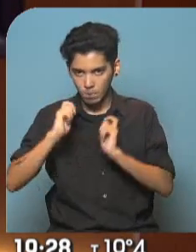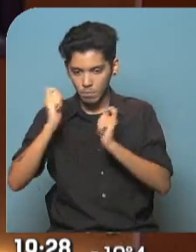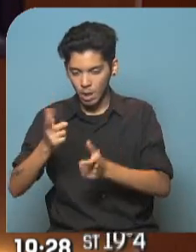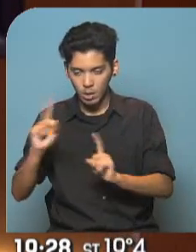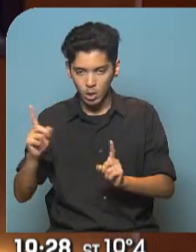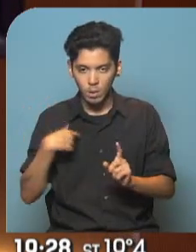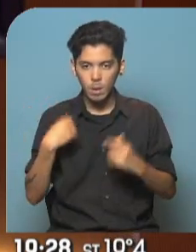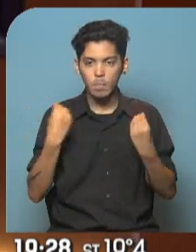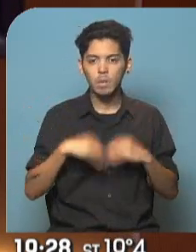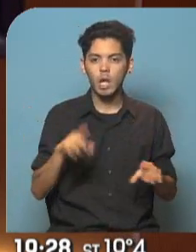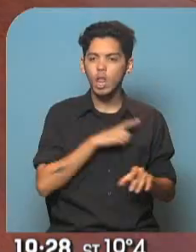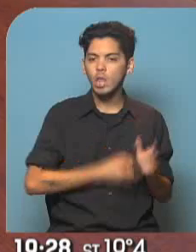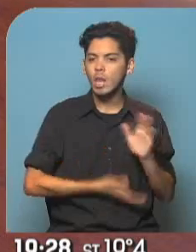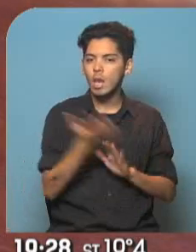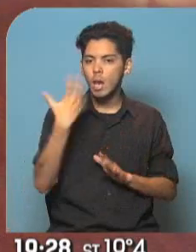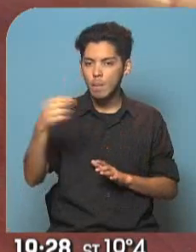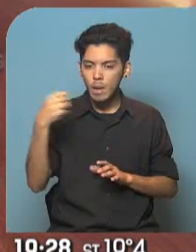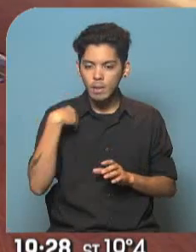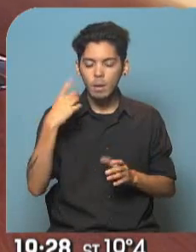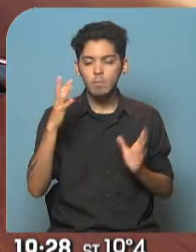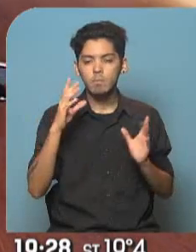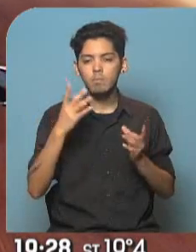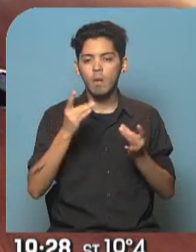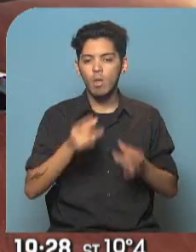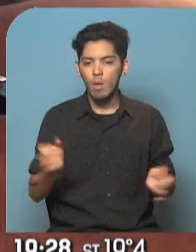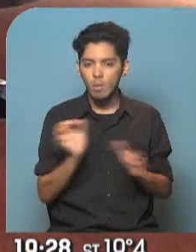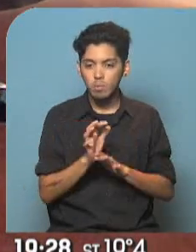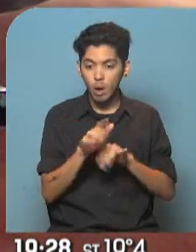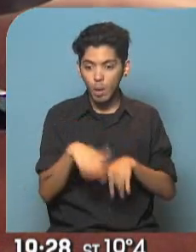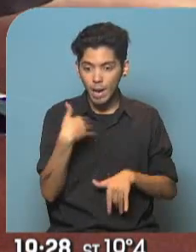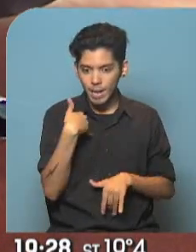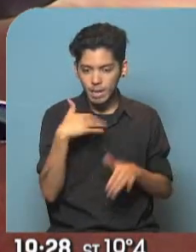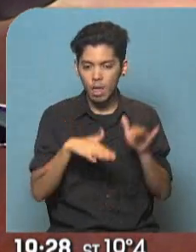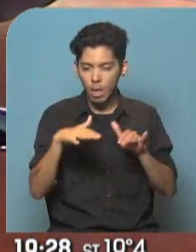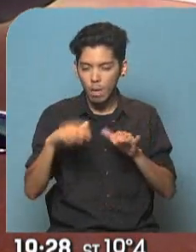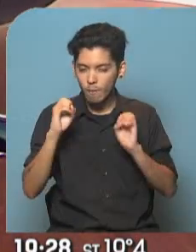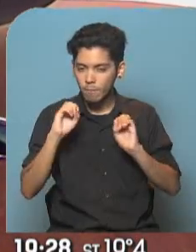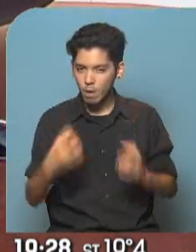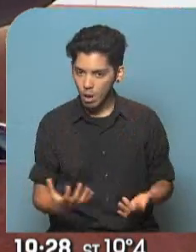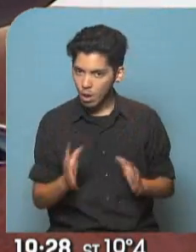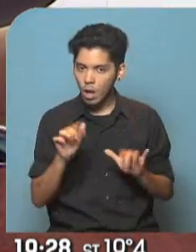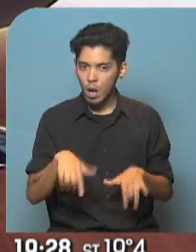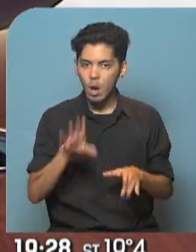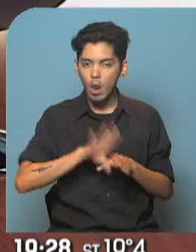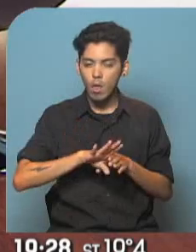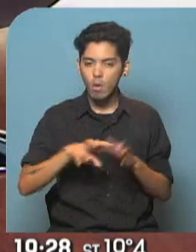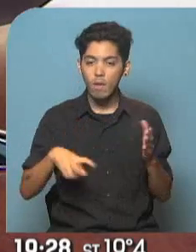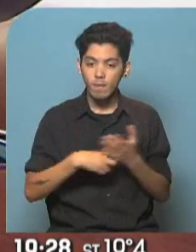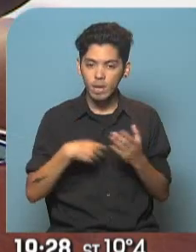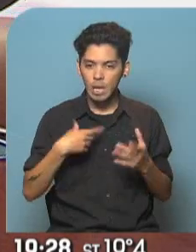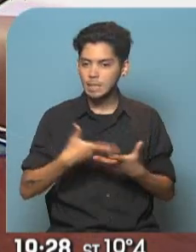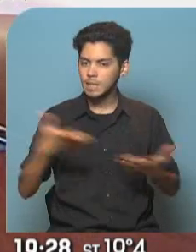empiezan a dejar de enviarla donde están más flojos y como argentina todo ya si es una economía relativamente floja particularmente tiene un déficit fiscal bastante grande